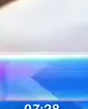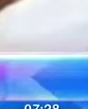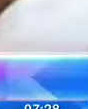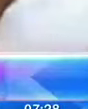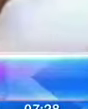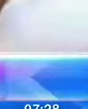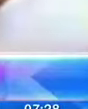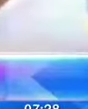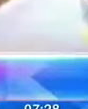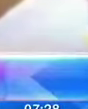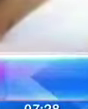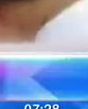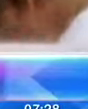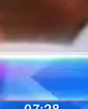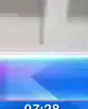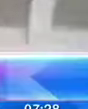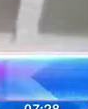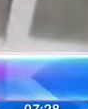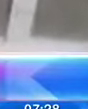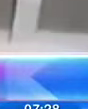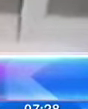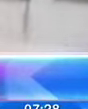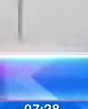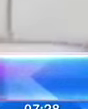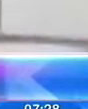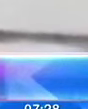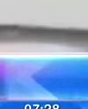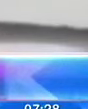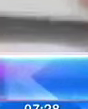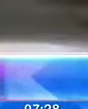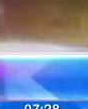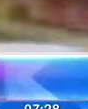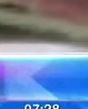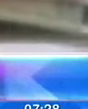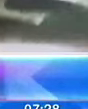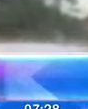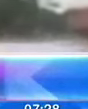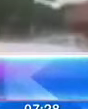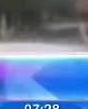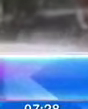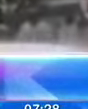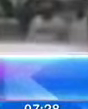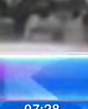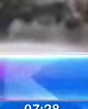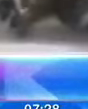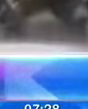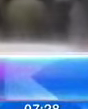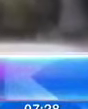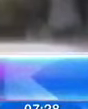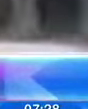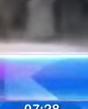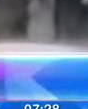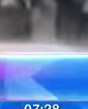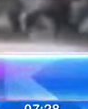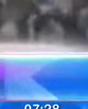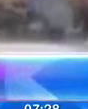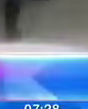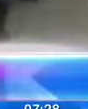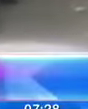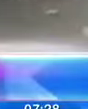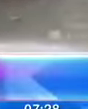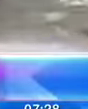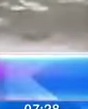vamos a contar que la Fiscalía abrió una investigación por los hechos ocurridos en los exteriores de una radio allá en